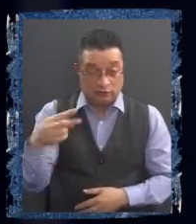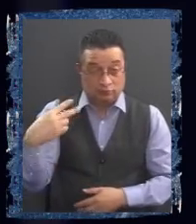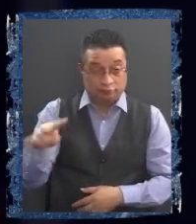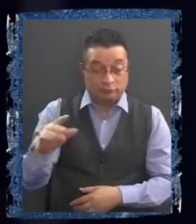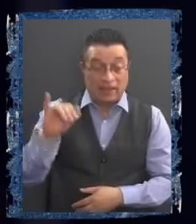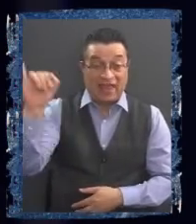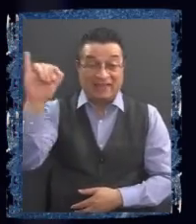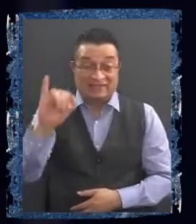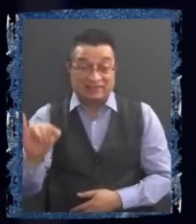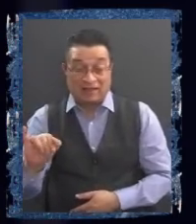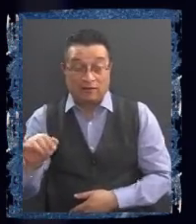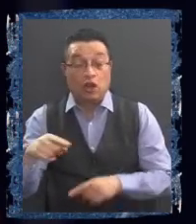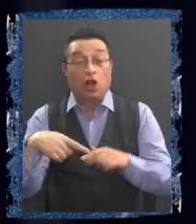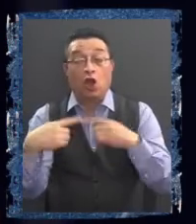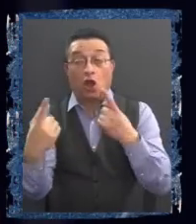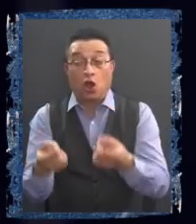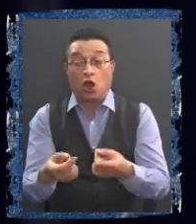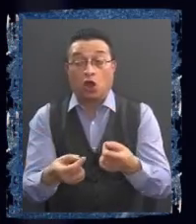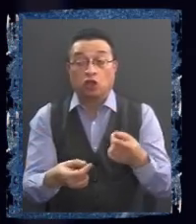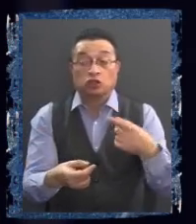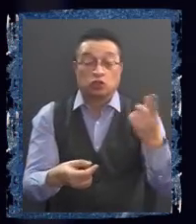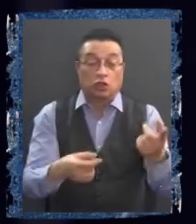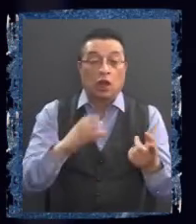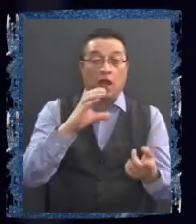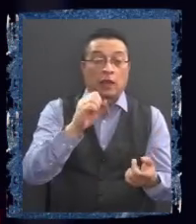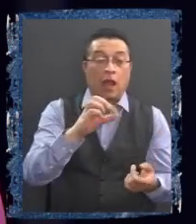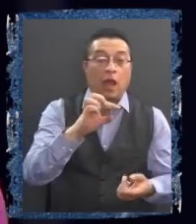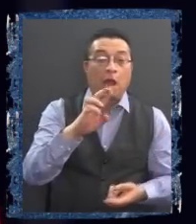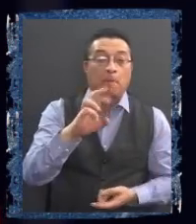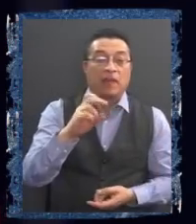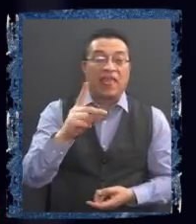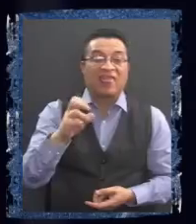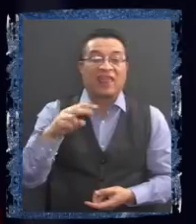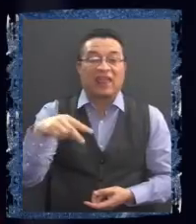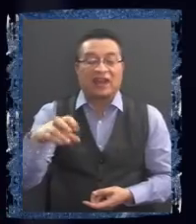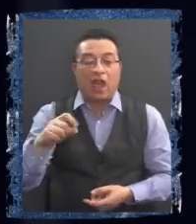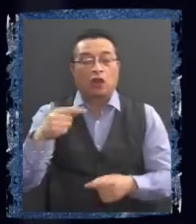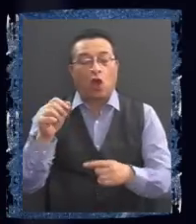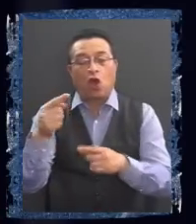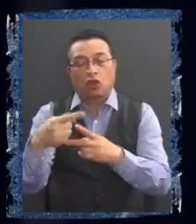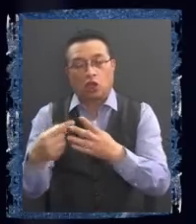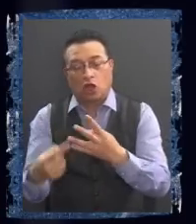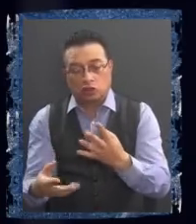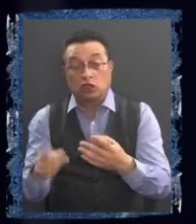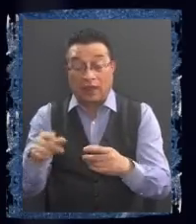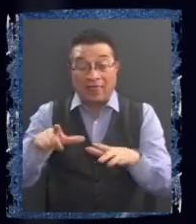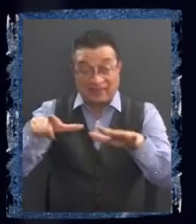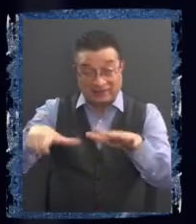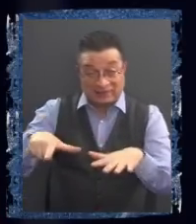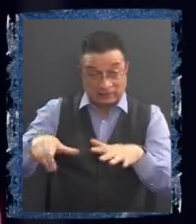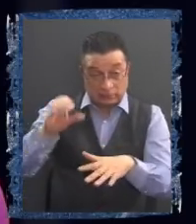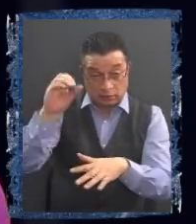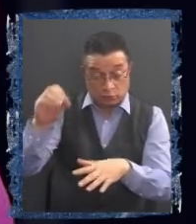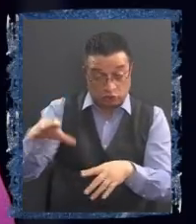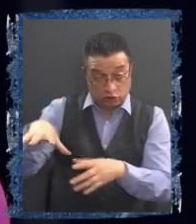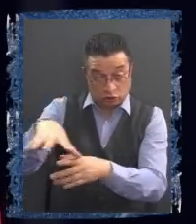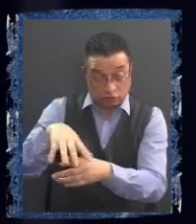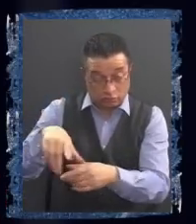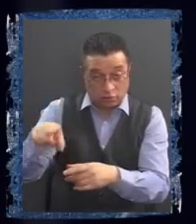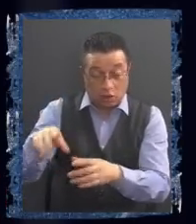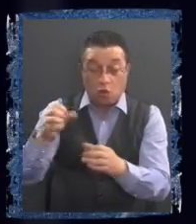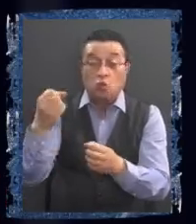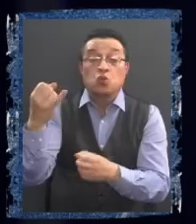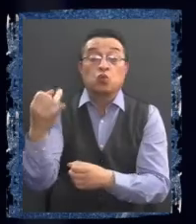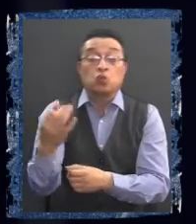otro 3% está en CAPREDENA, en las distintas cosas, ese 17%, el porcentaje